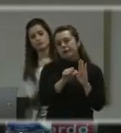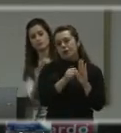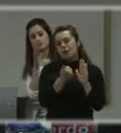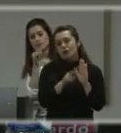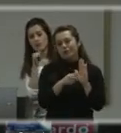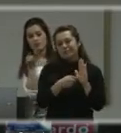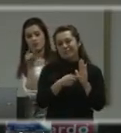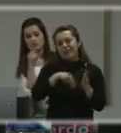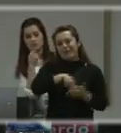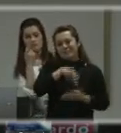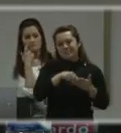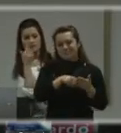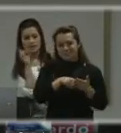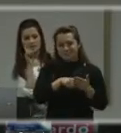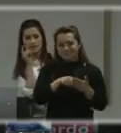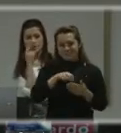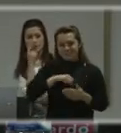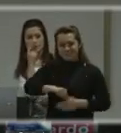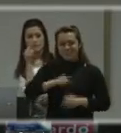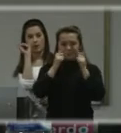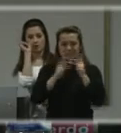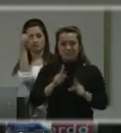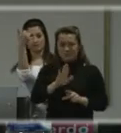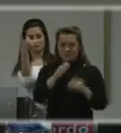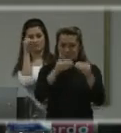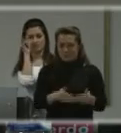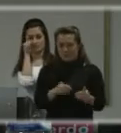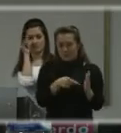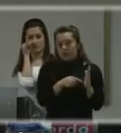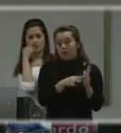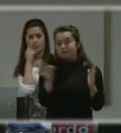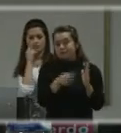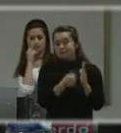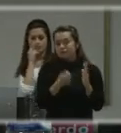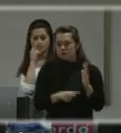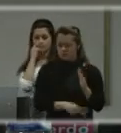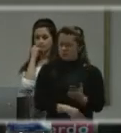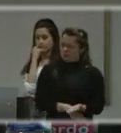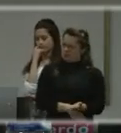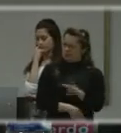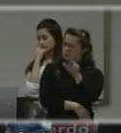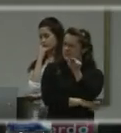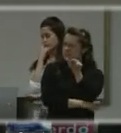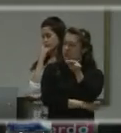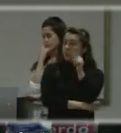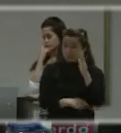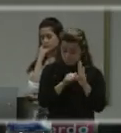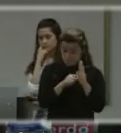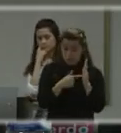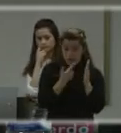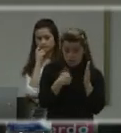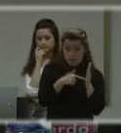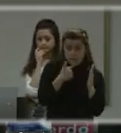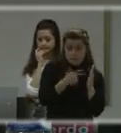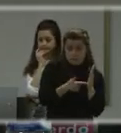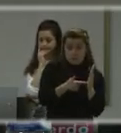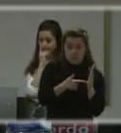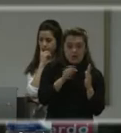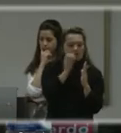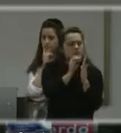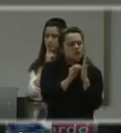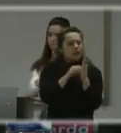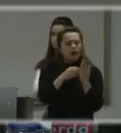12 de la Convención sobre los Derechos de las Personas con Discapacidad, lo que también es extraño porque nunca el artículo 12 contiene apartes